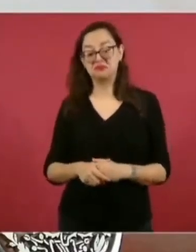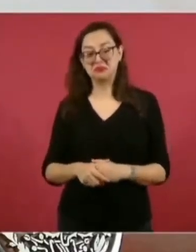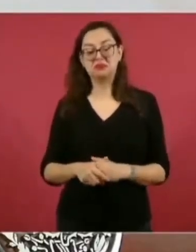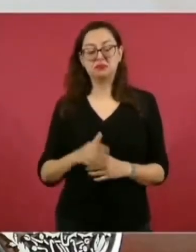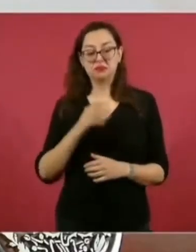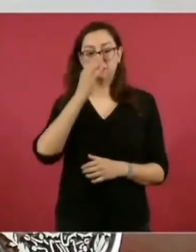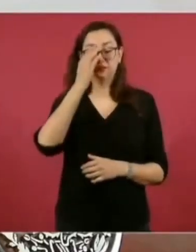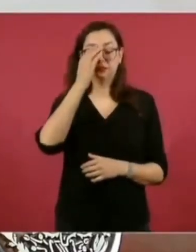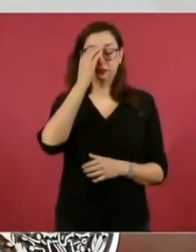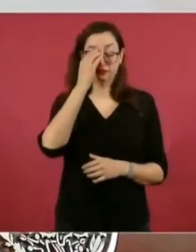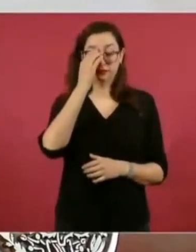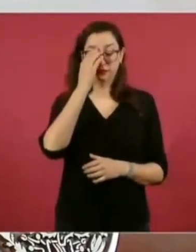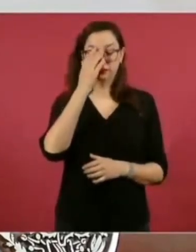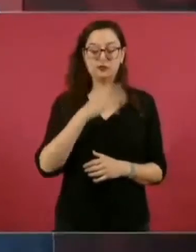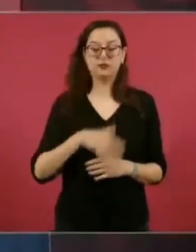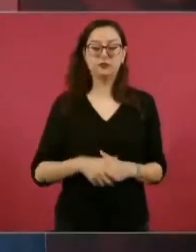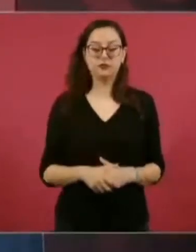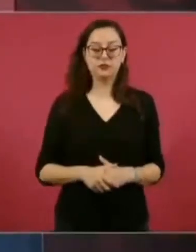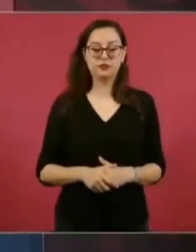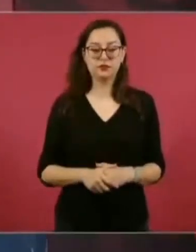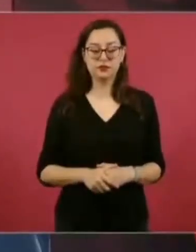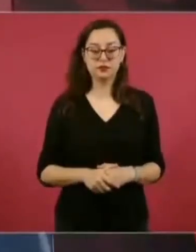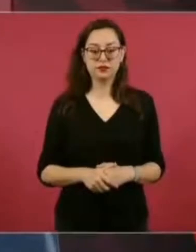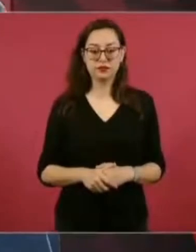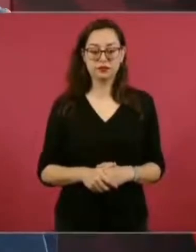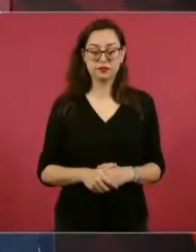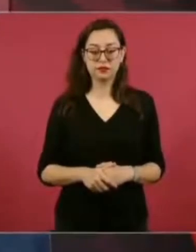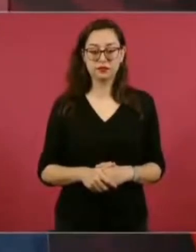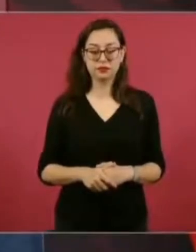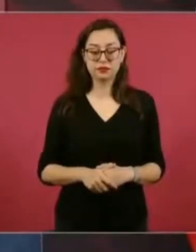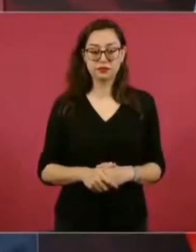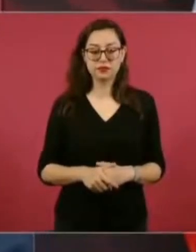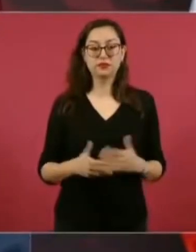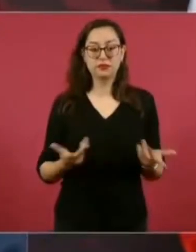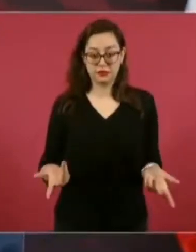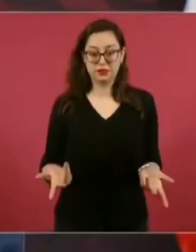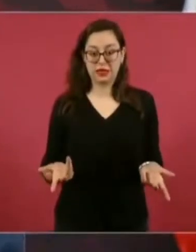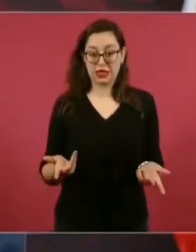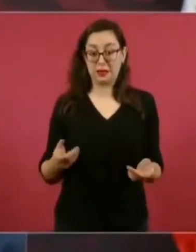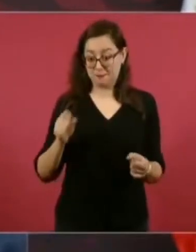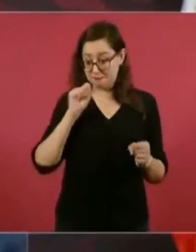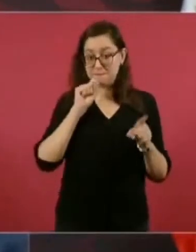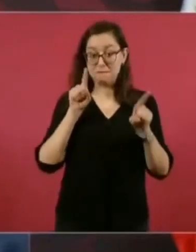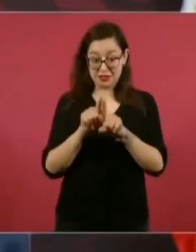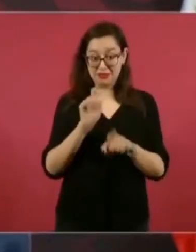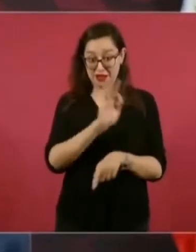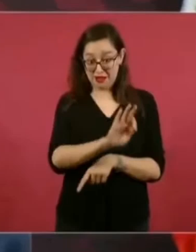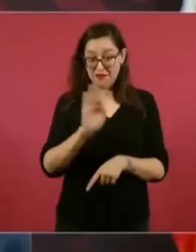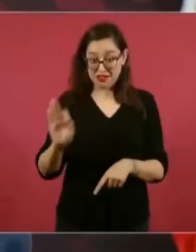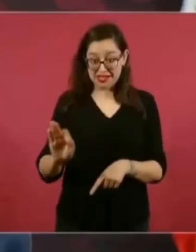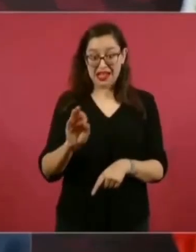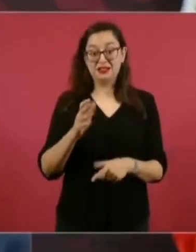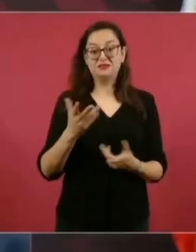En ese tiempo me toca ir contigo.